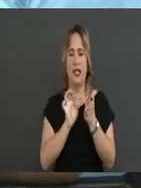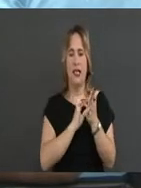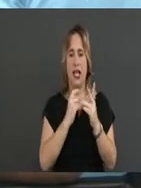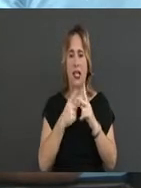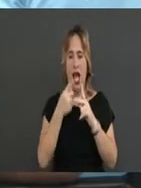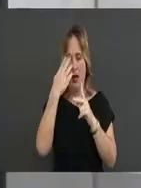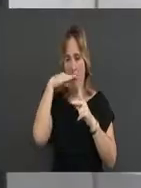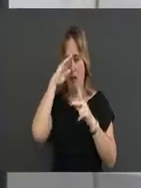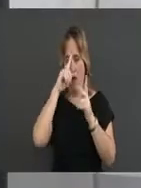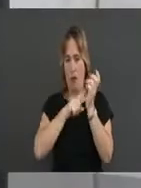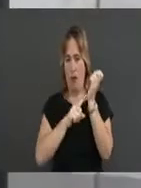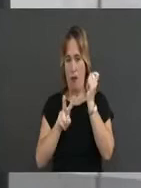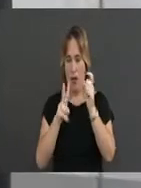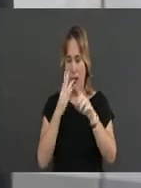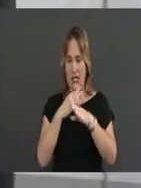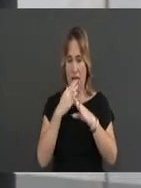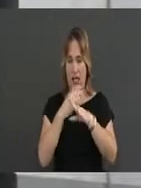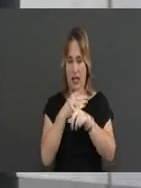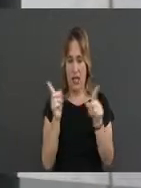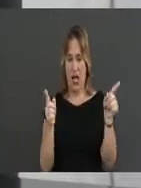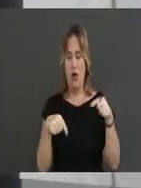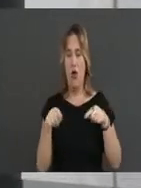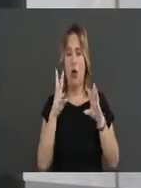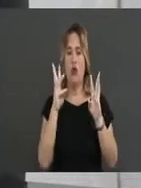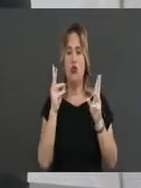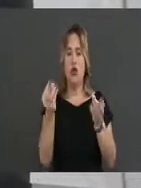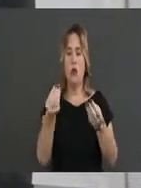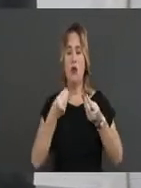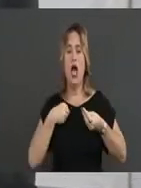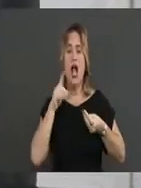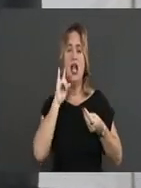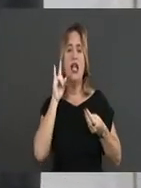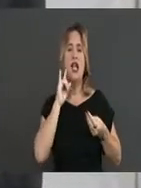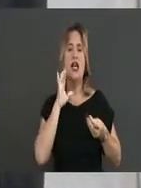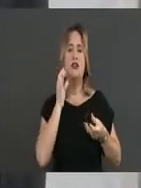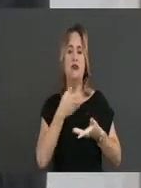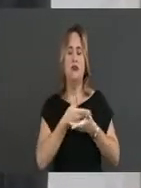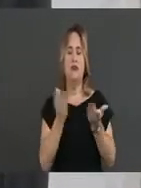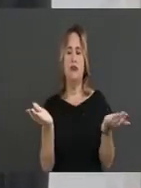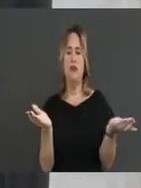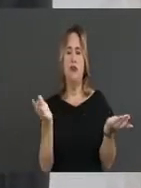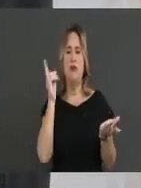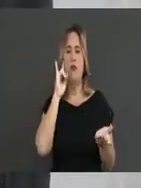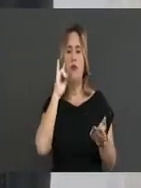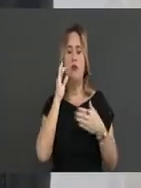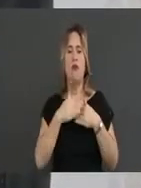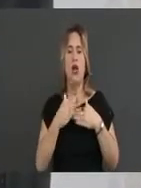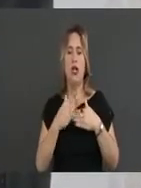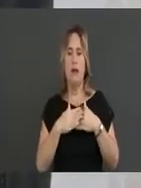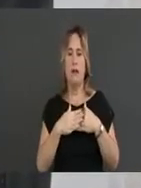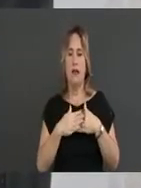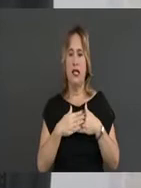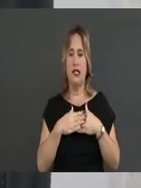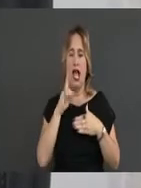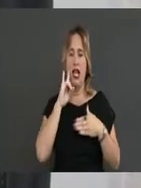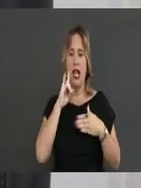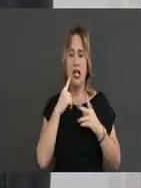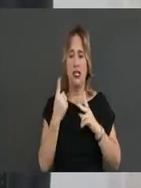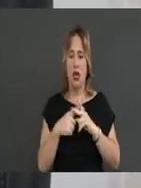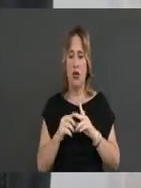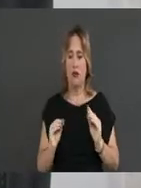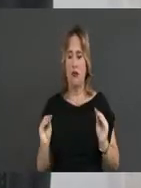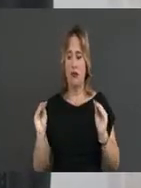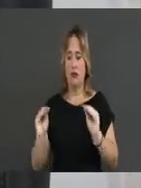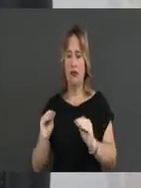en la provincia. Un número de esas bodegas reciben la leche directamente distribuida por el lácteo. En otros casos se pone la leche en las